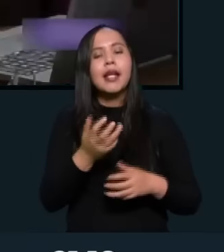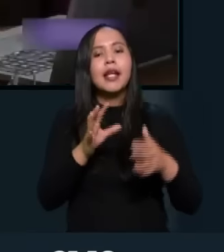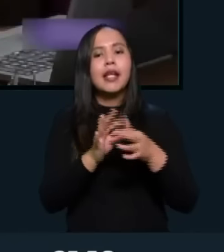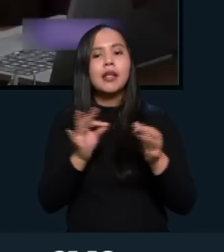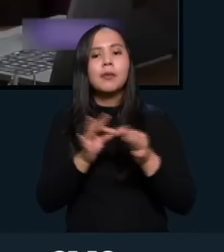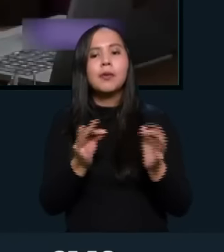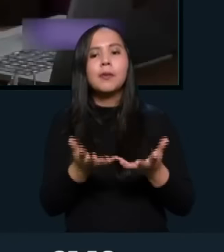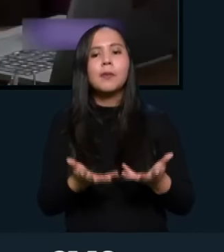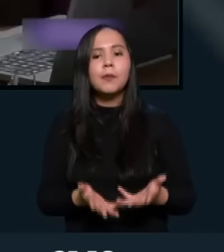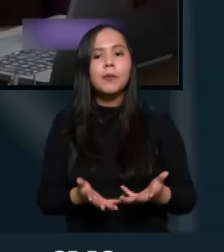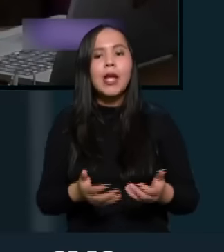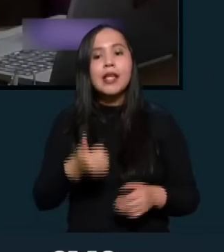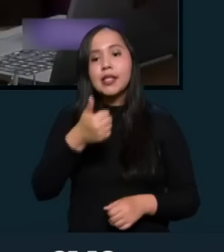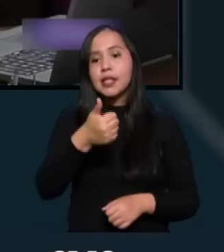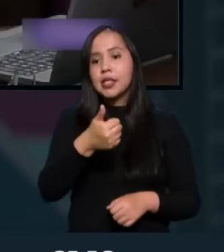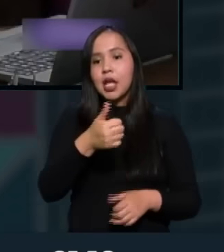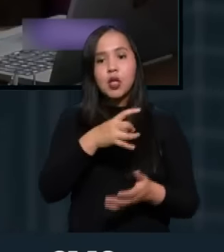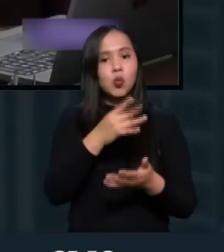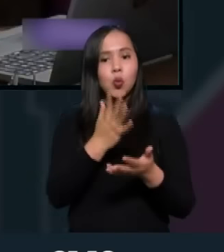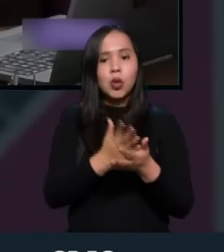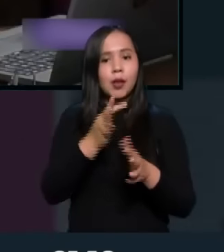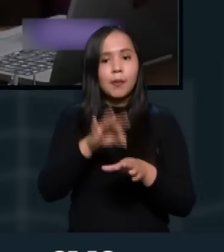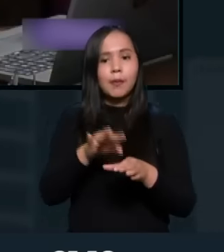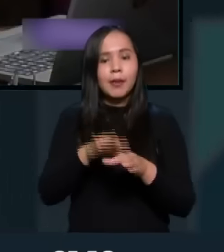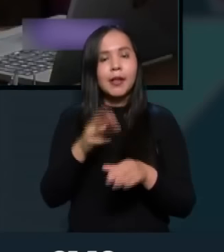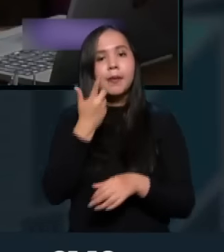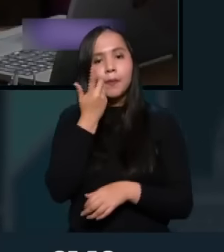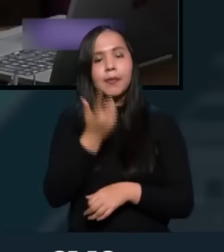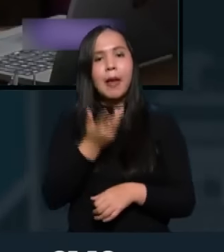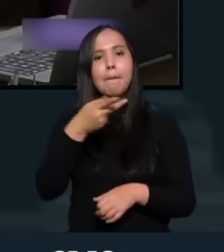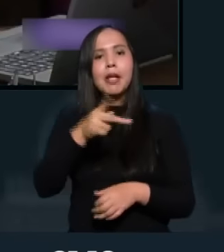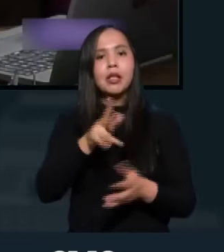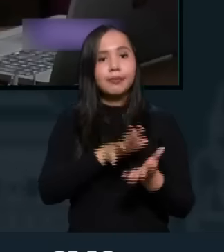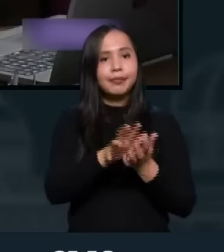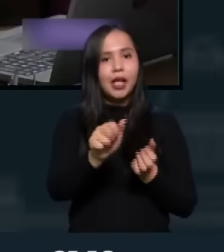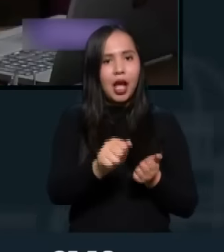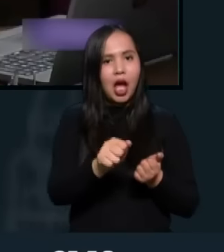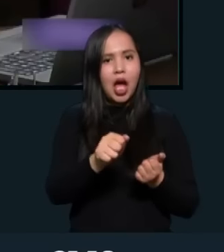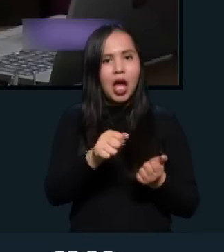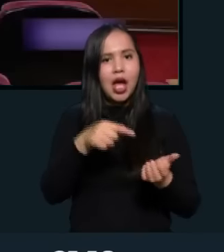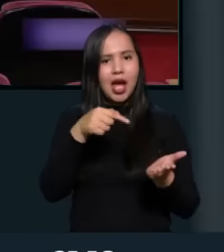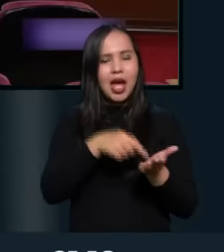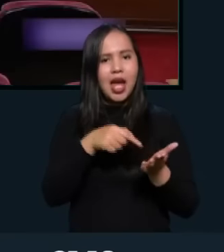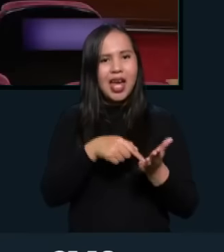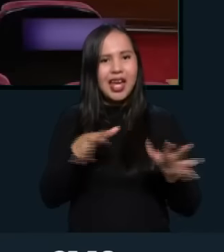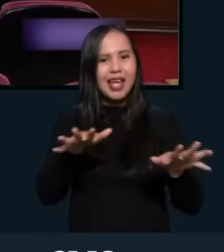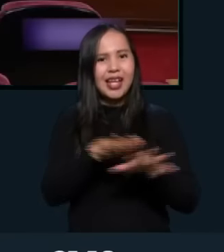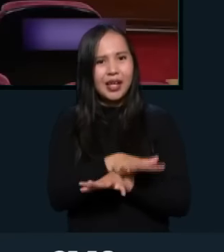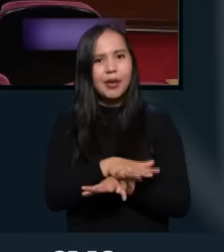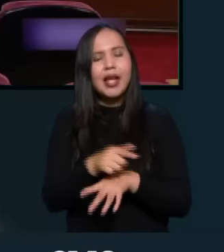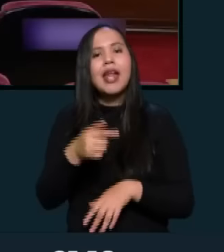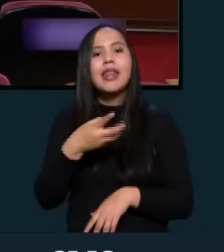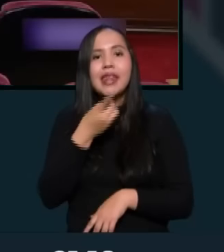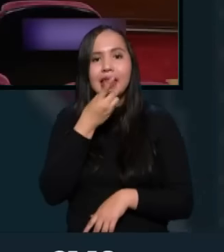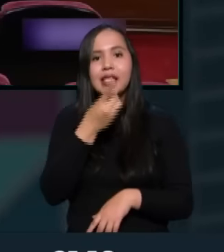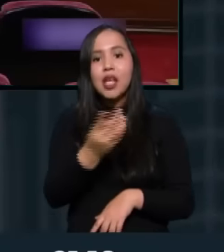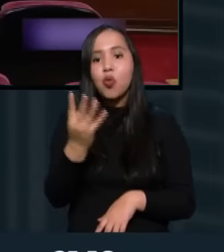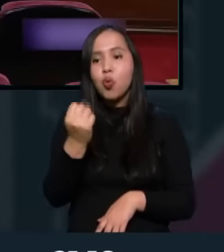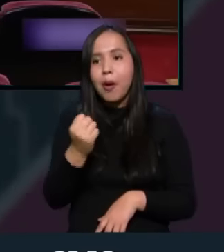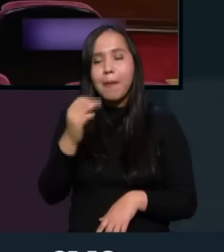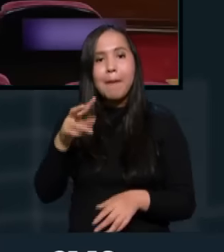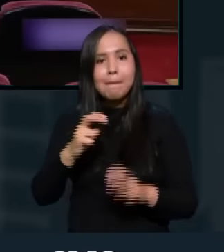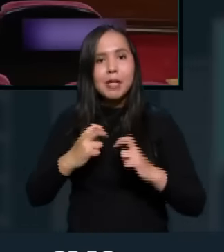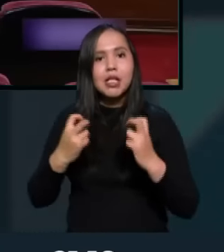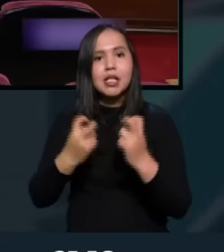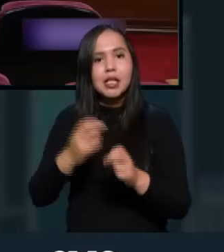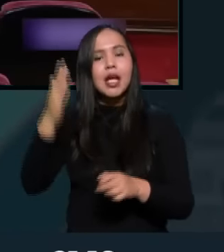bastaba con 6. La reforma constitucional habla de 6, pero con una integración de 9 ministros, no